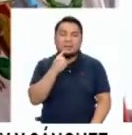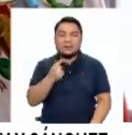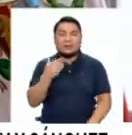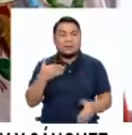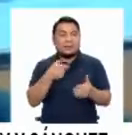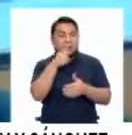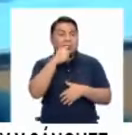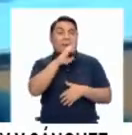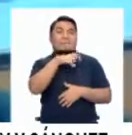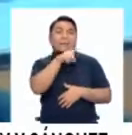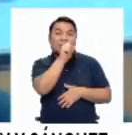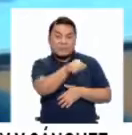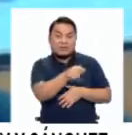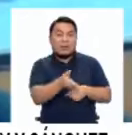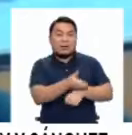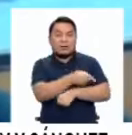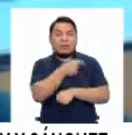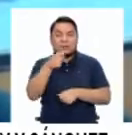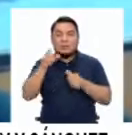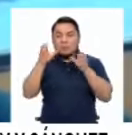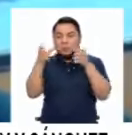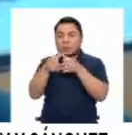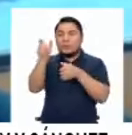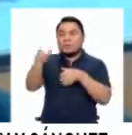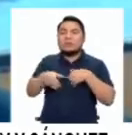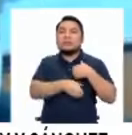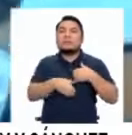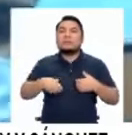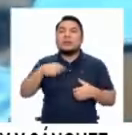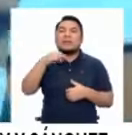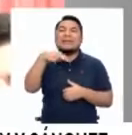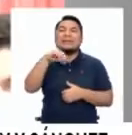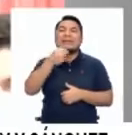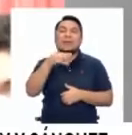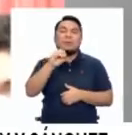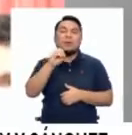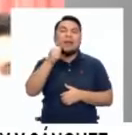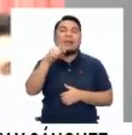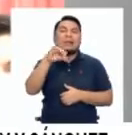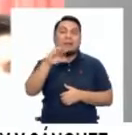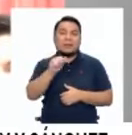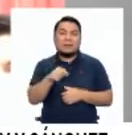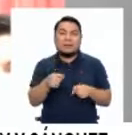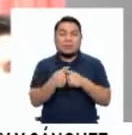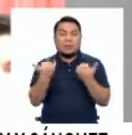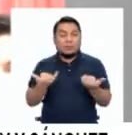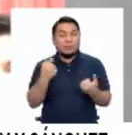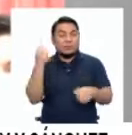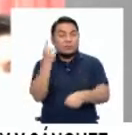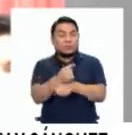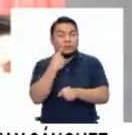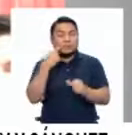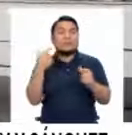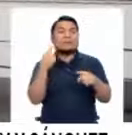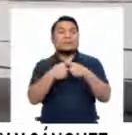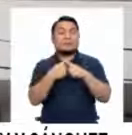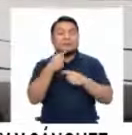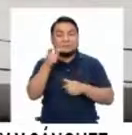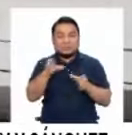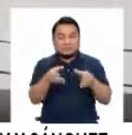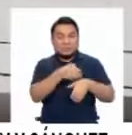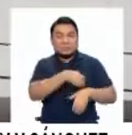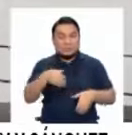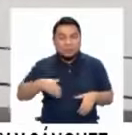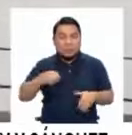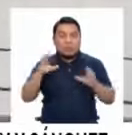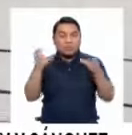Pedro Chávarri, será vista por el congresista de Somos Perú, Guillermo Aliaga. En tanto, las denuncias contra exmiembros del desactivado